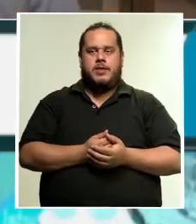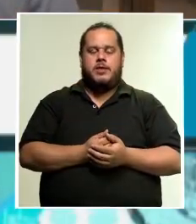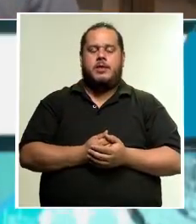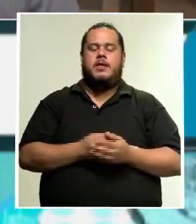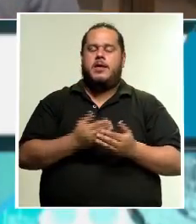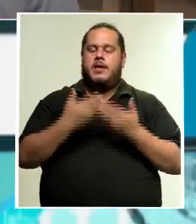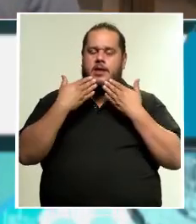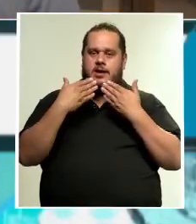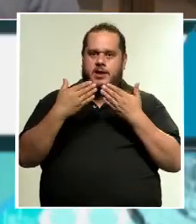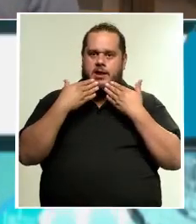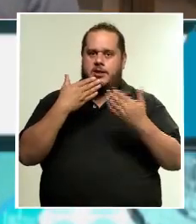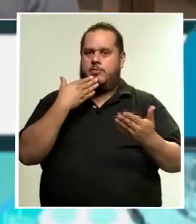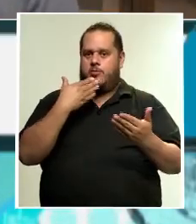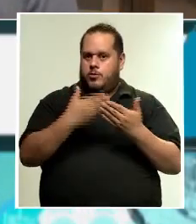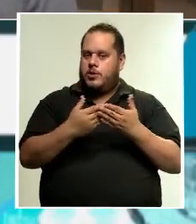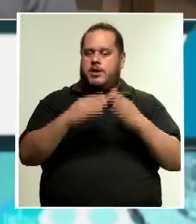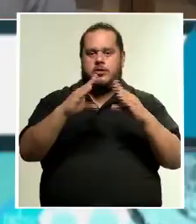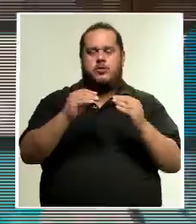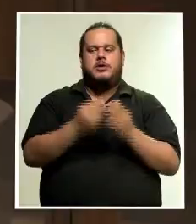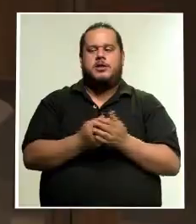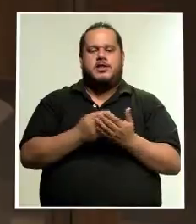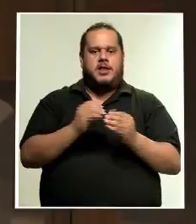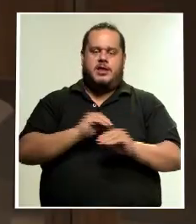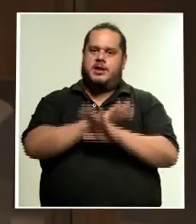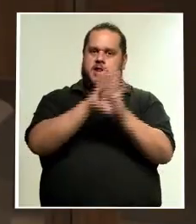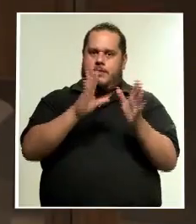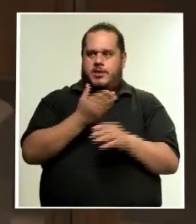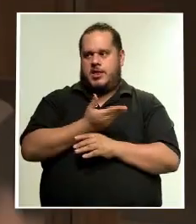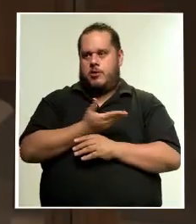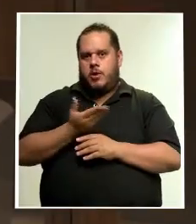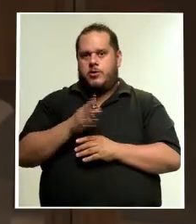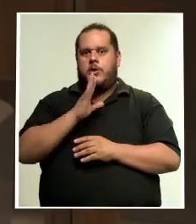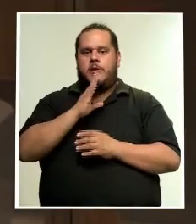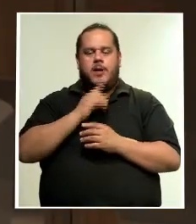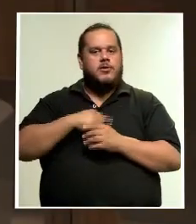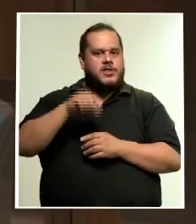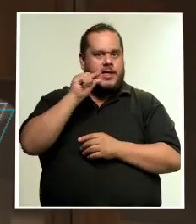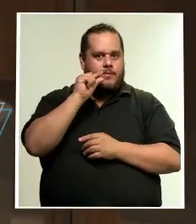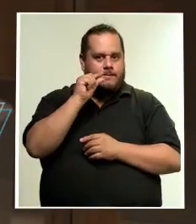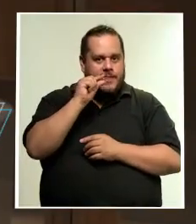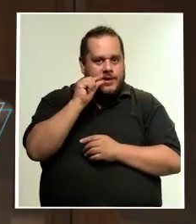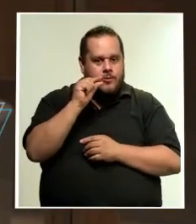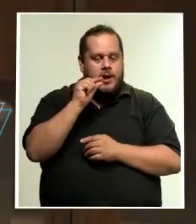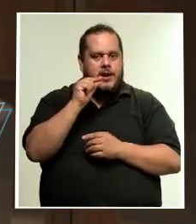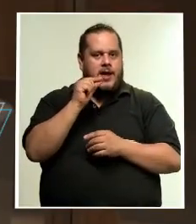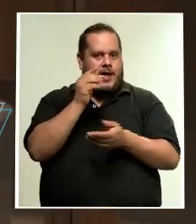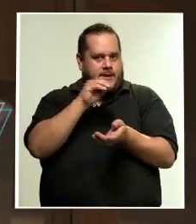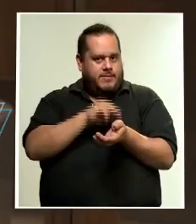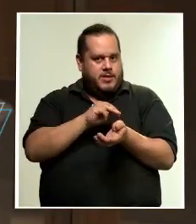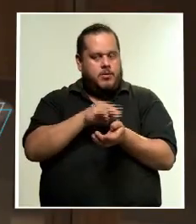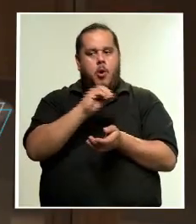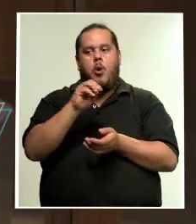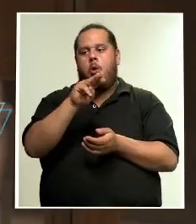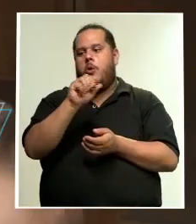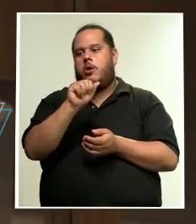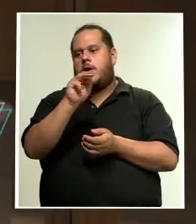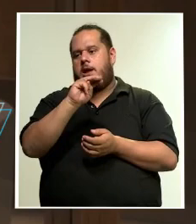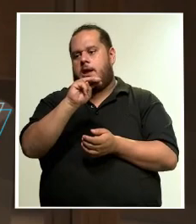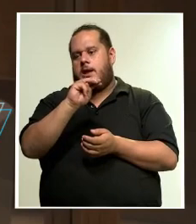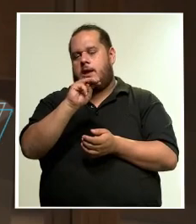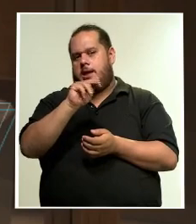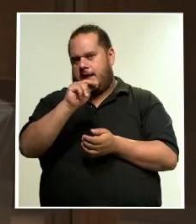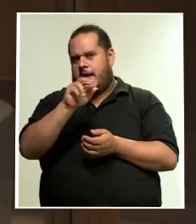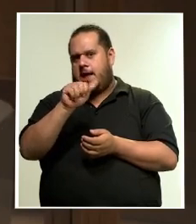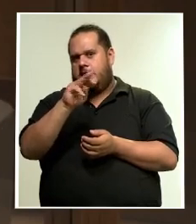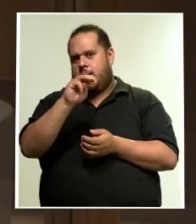Gracias, muy buenas noches. Así es, bueno, evidentemente cuando hablamos de cannabis medicinal o hablamos de cáñamo industrial, aparte de que a